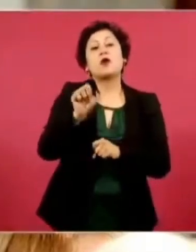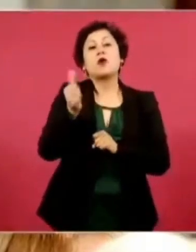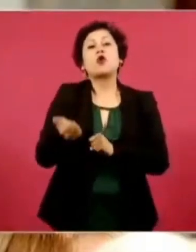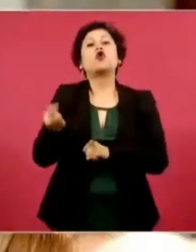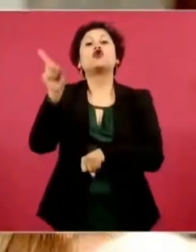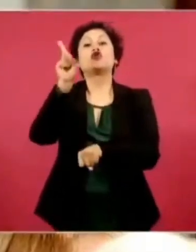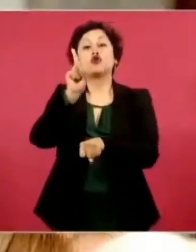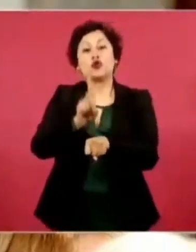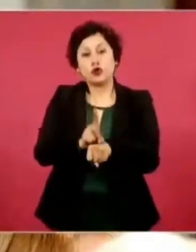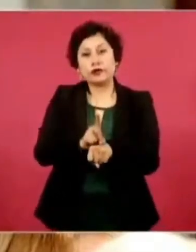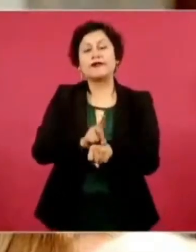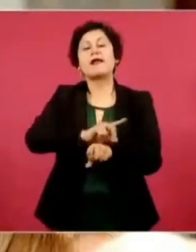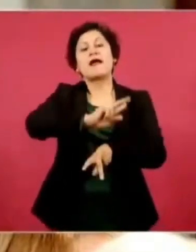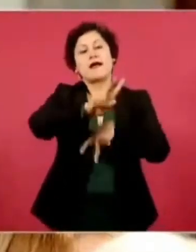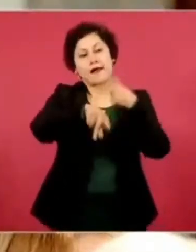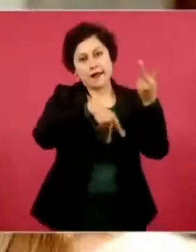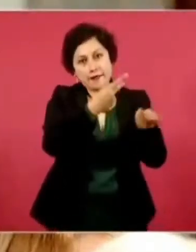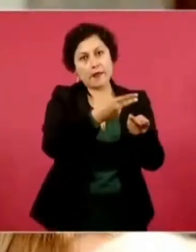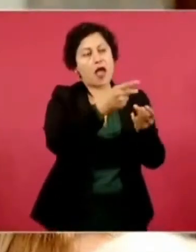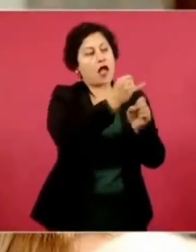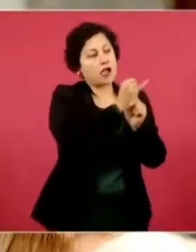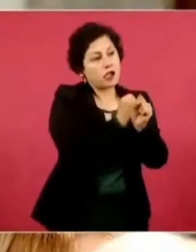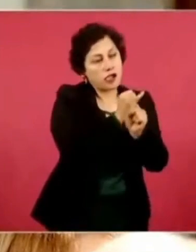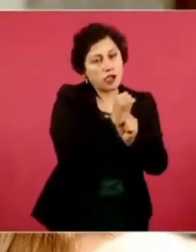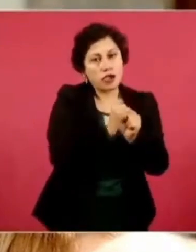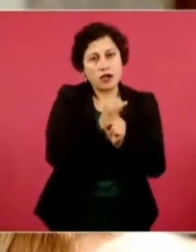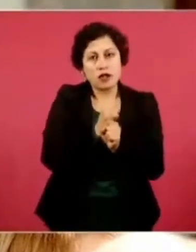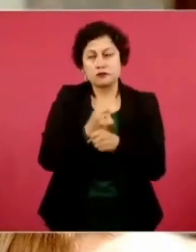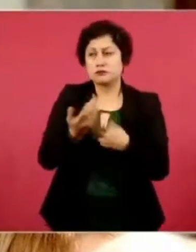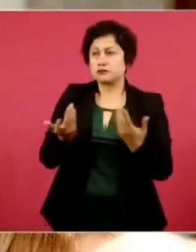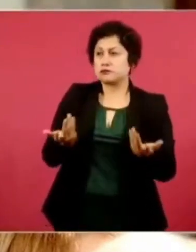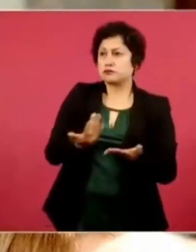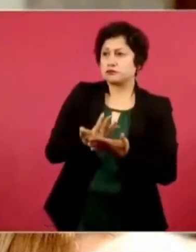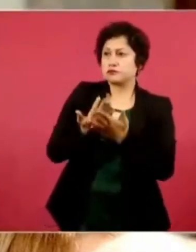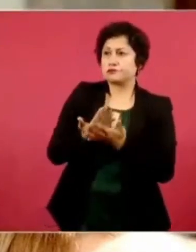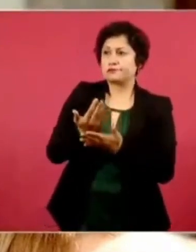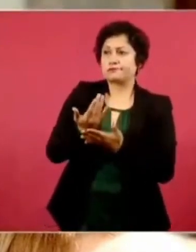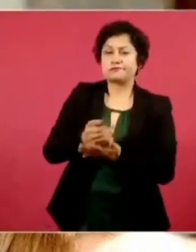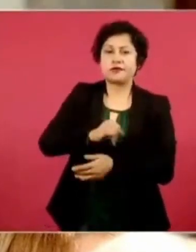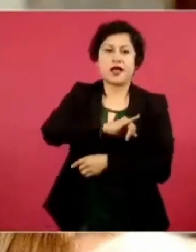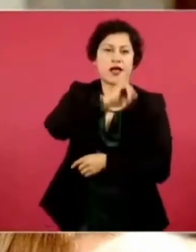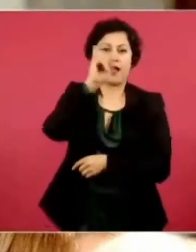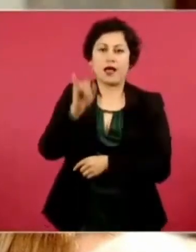para hacer todas las diligencias. Nunca llegó ese equipo.